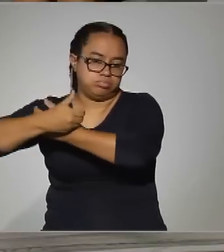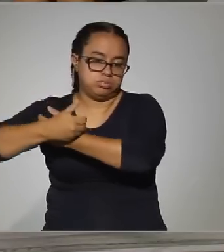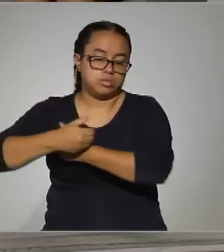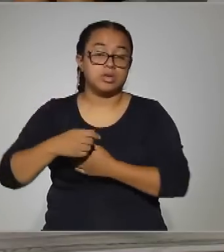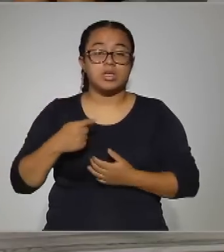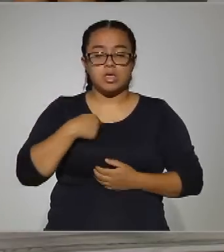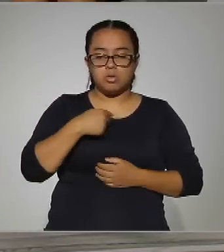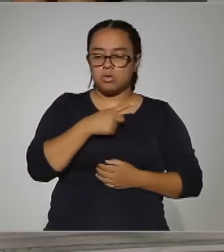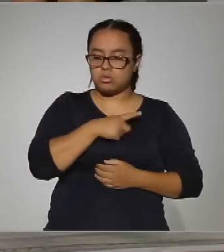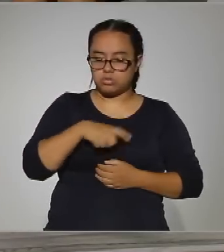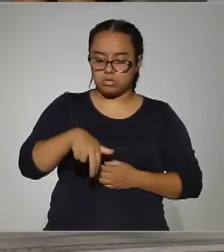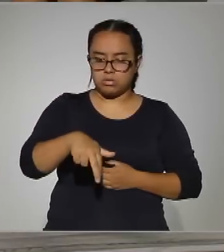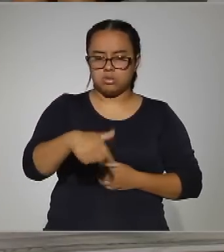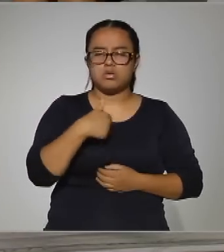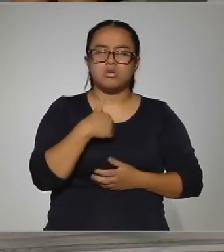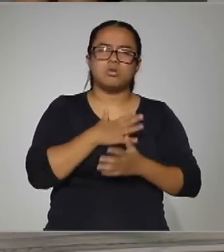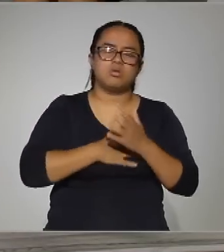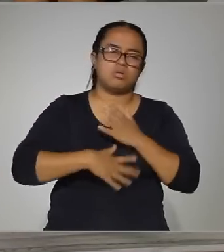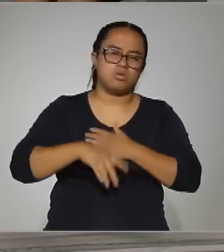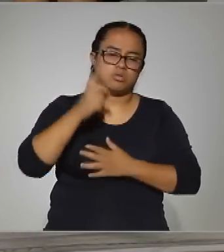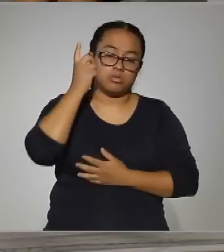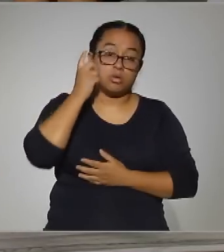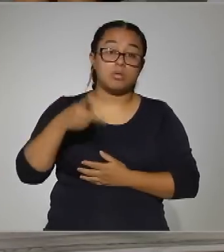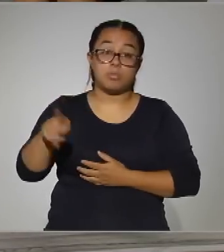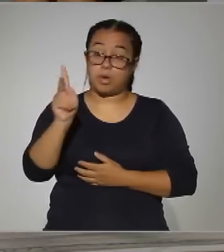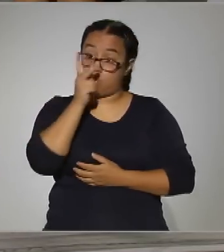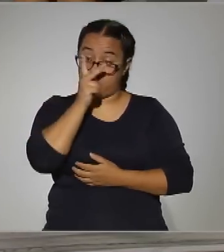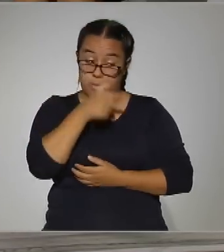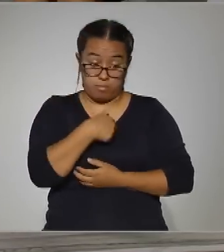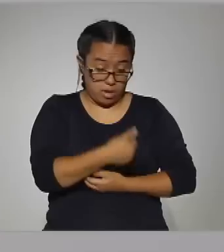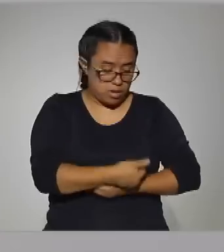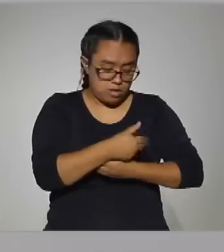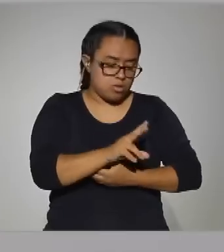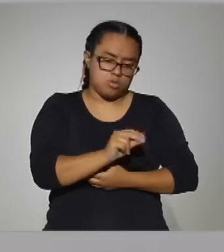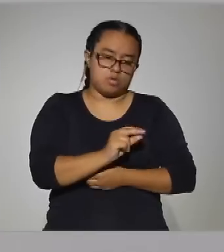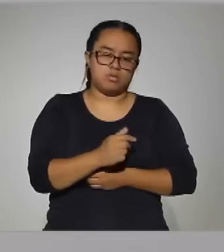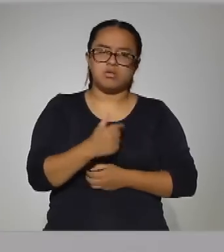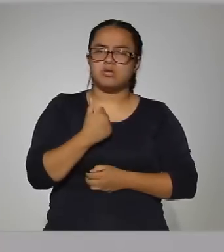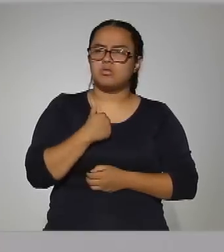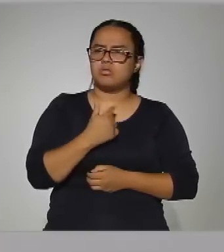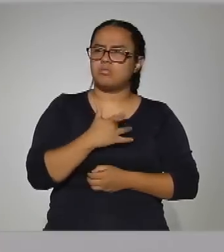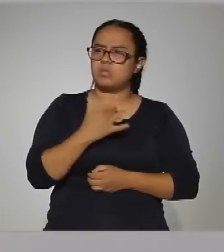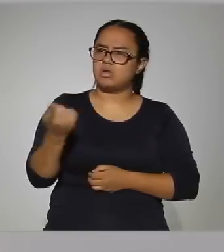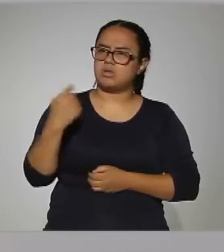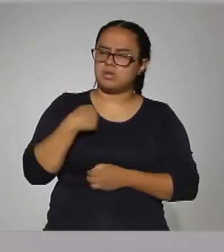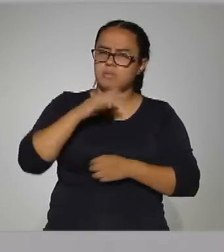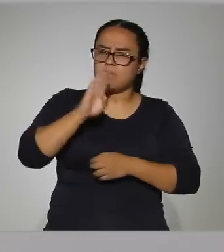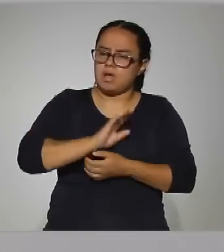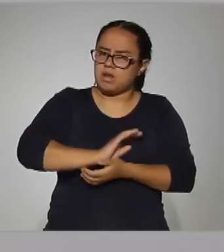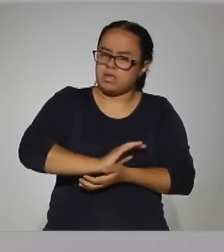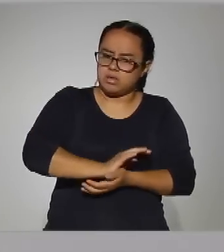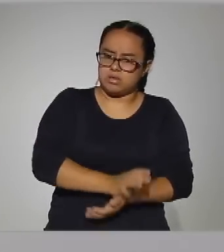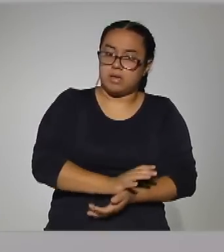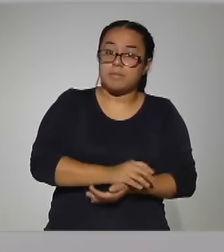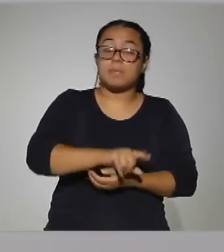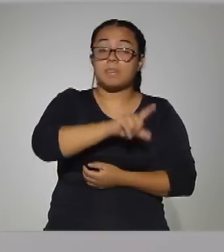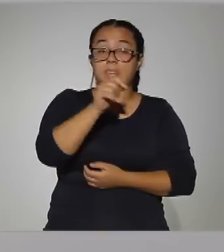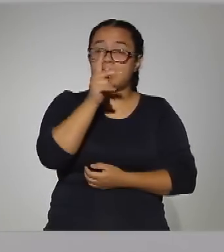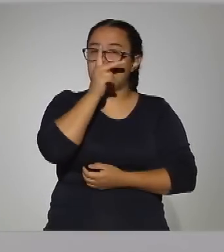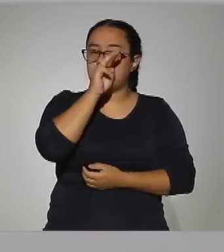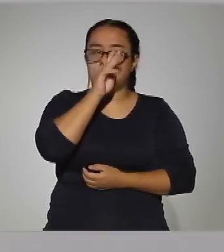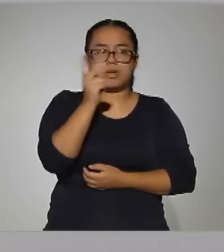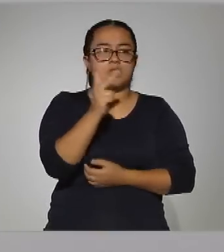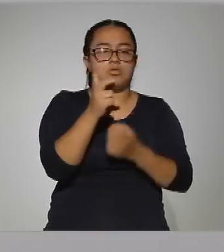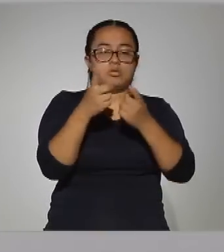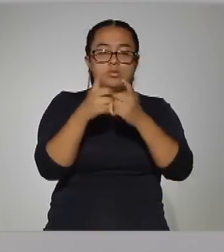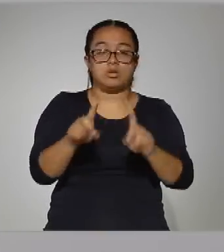iba caminando, cansada y con sueño, pero mi papá no quiso cargarme. Tuve la sensación de haber sido discriminada. Posteriormente mis padres se divorciaron